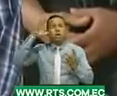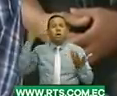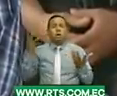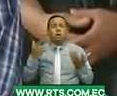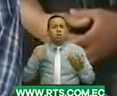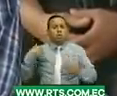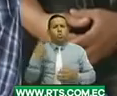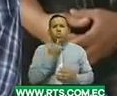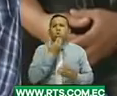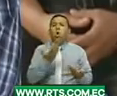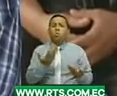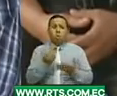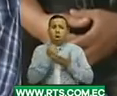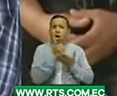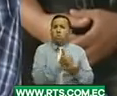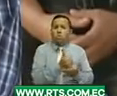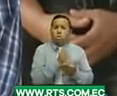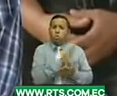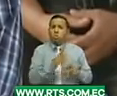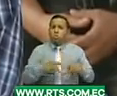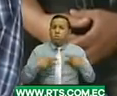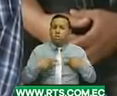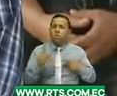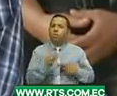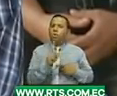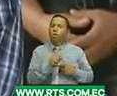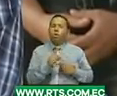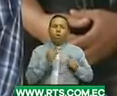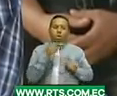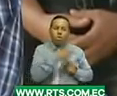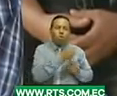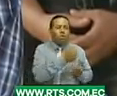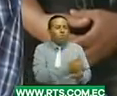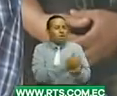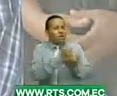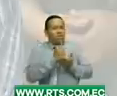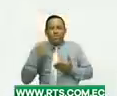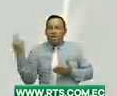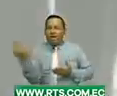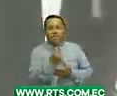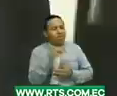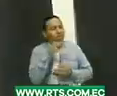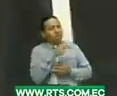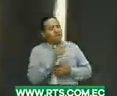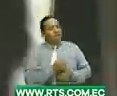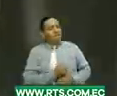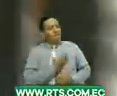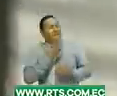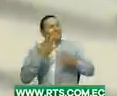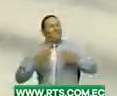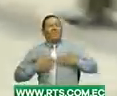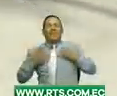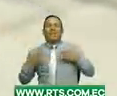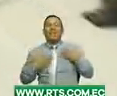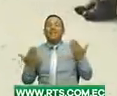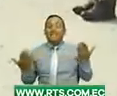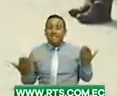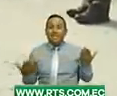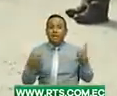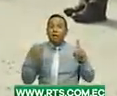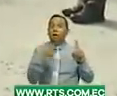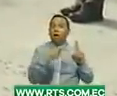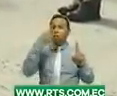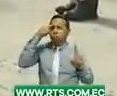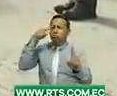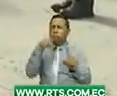mundo ni tu vida. Tú estás llenando nuestra vida. Pero el gran sueño de Moisés era recorrer la